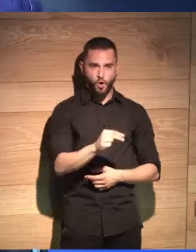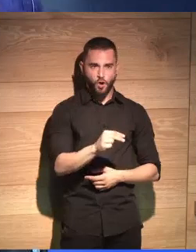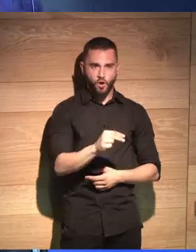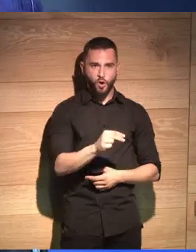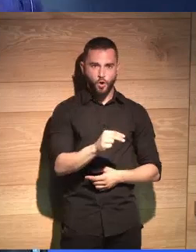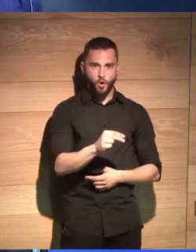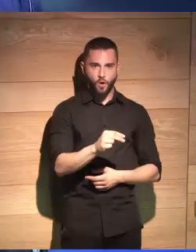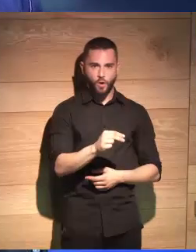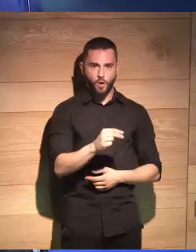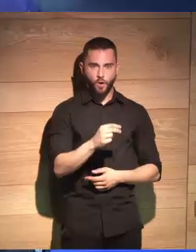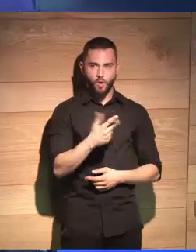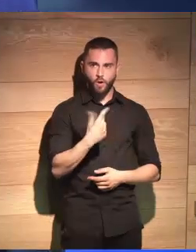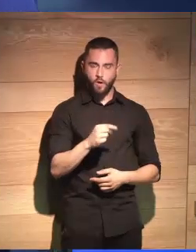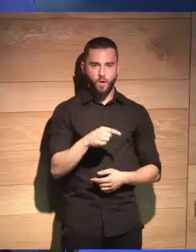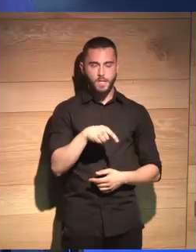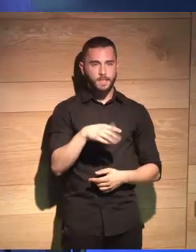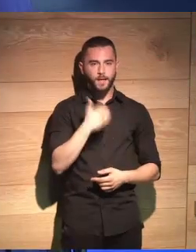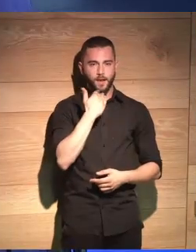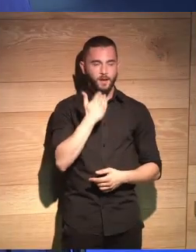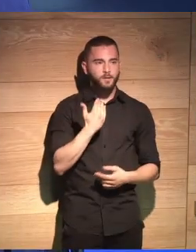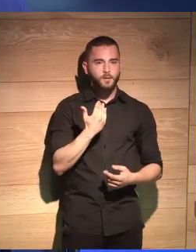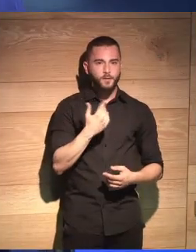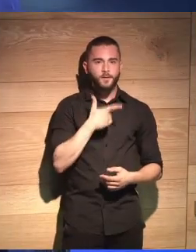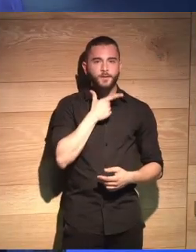¿no? A negarla en mis propias